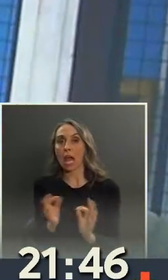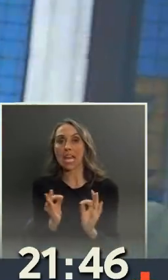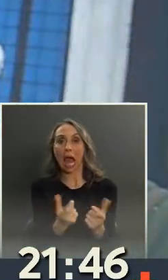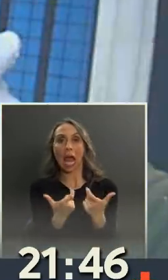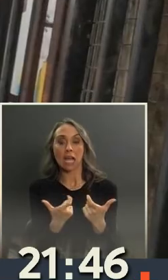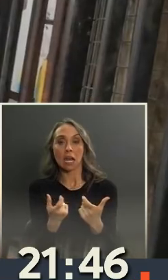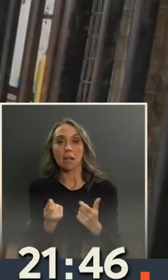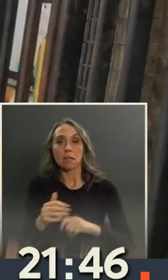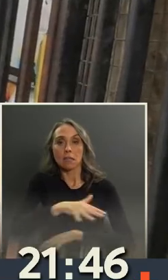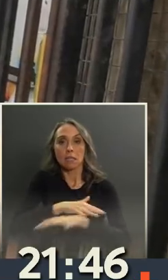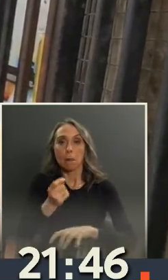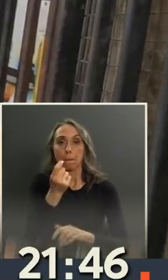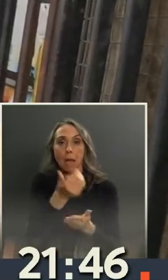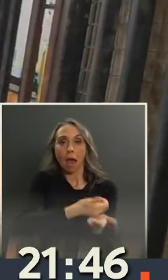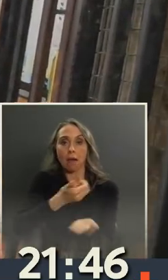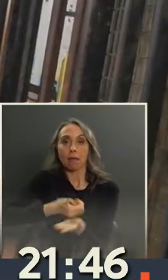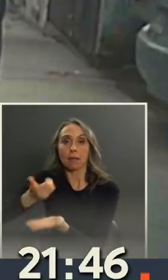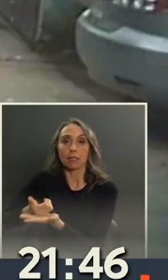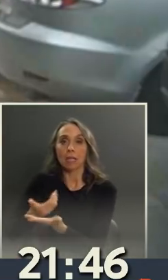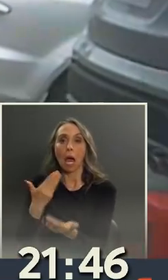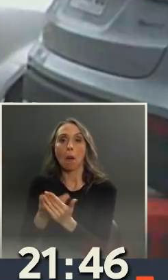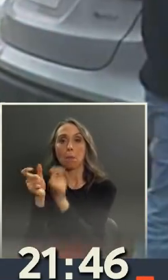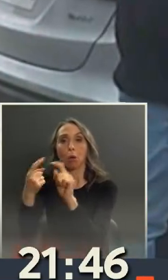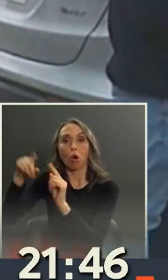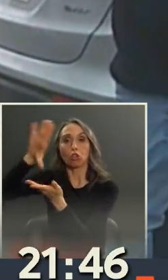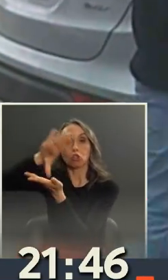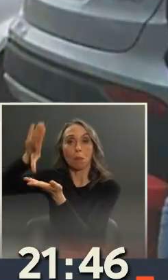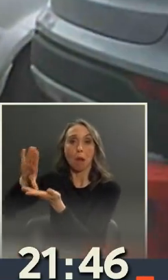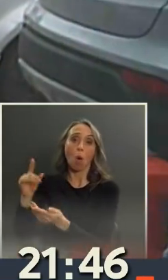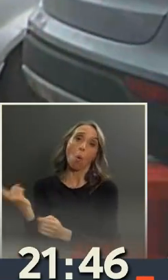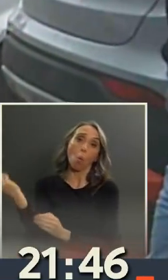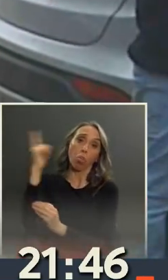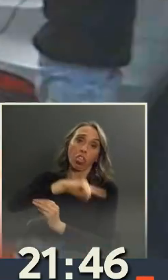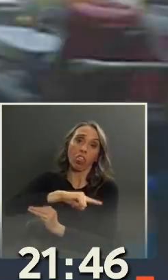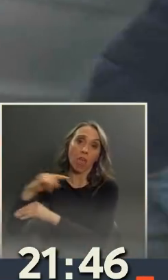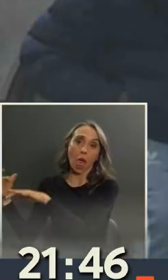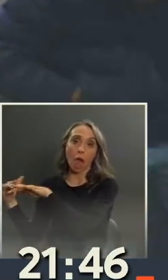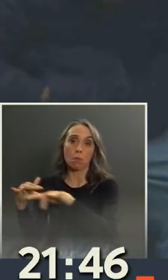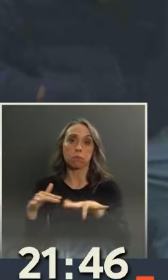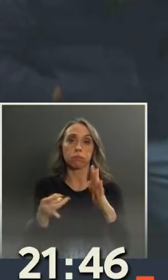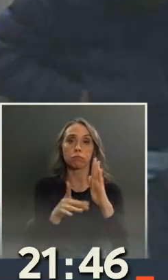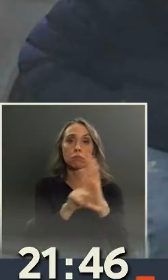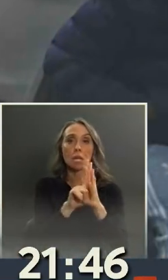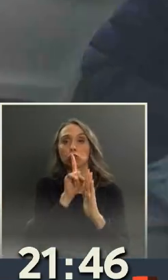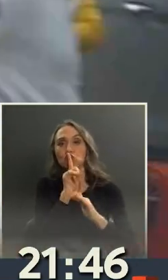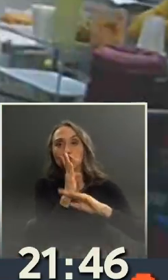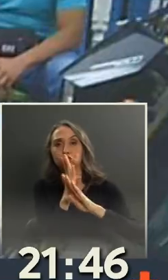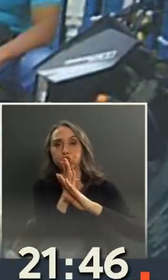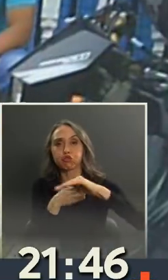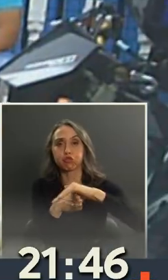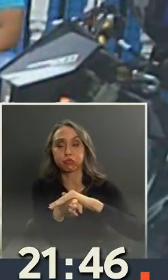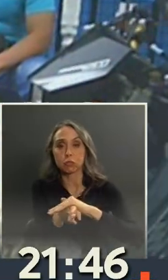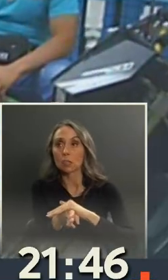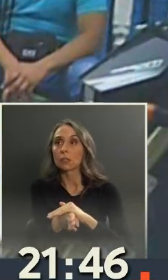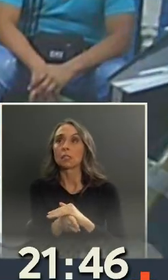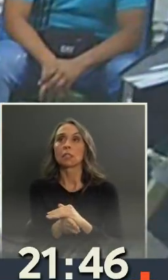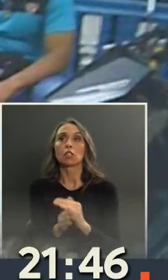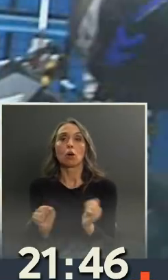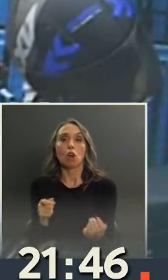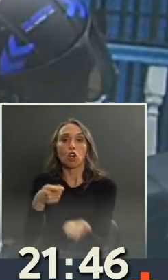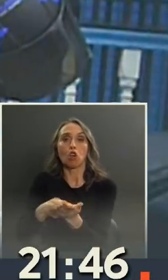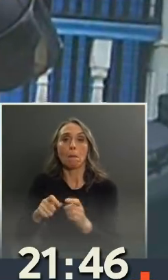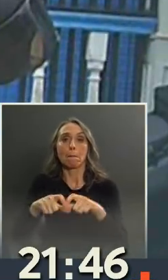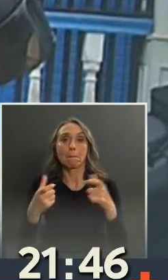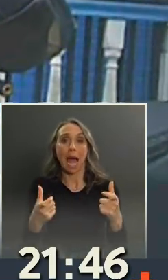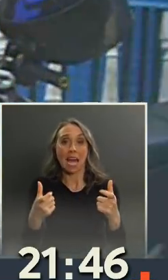mercado creado al alero de extranjeros que ingresan a diario de manera ilegal a Chile, los que por su condición no pueden comprar pasajes en